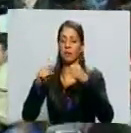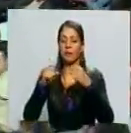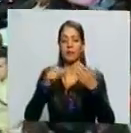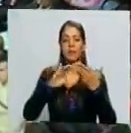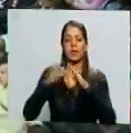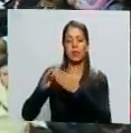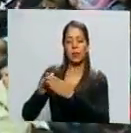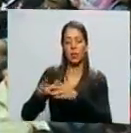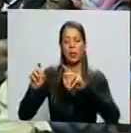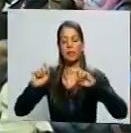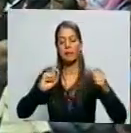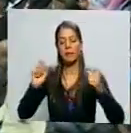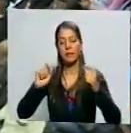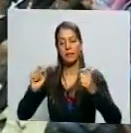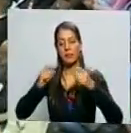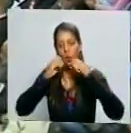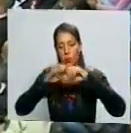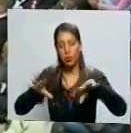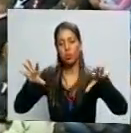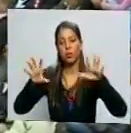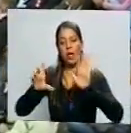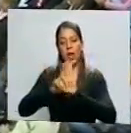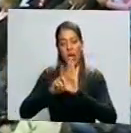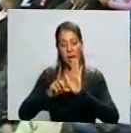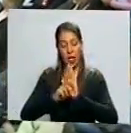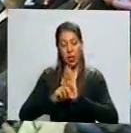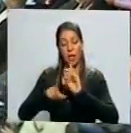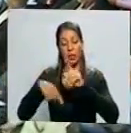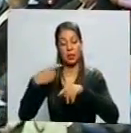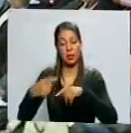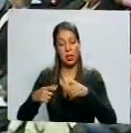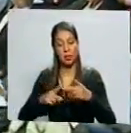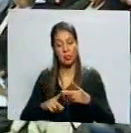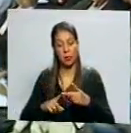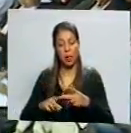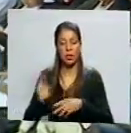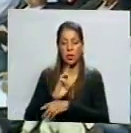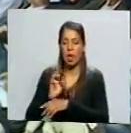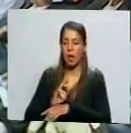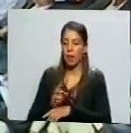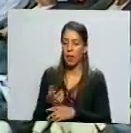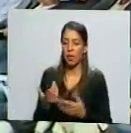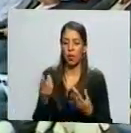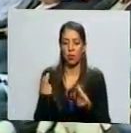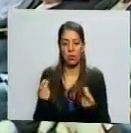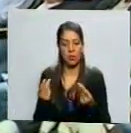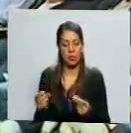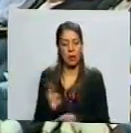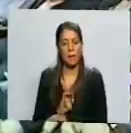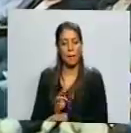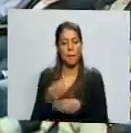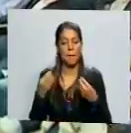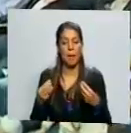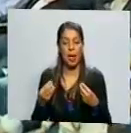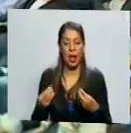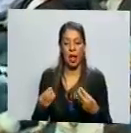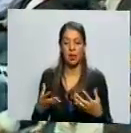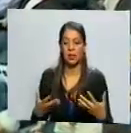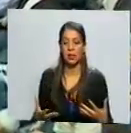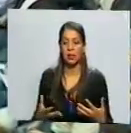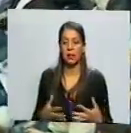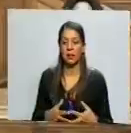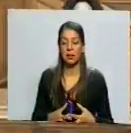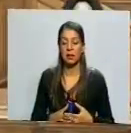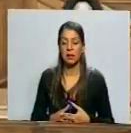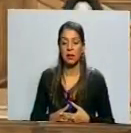las comunidades, pero que además sirvan efectivamente de acción inmediata para atacar